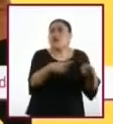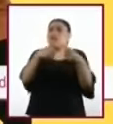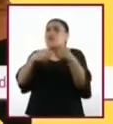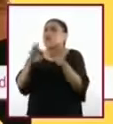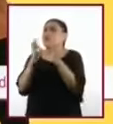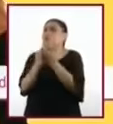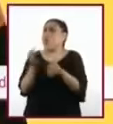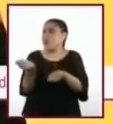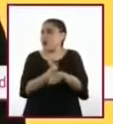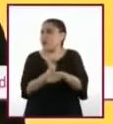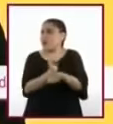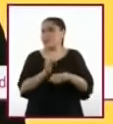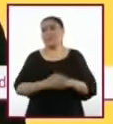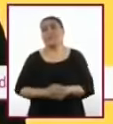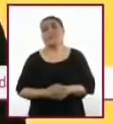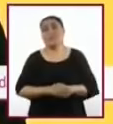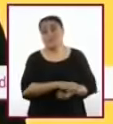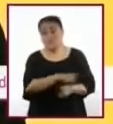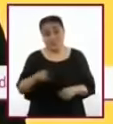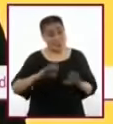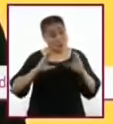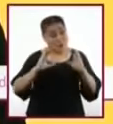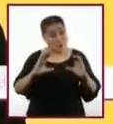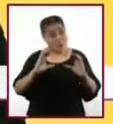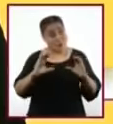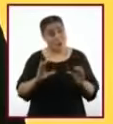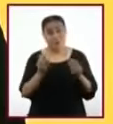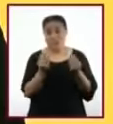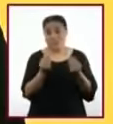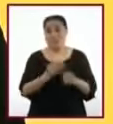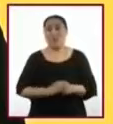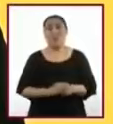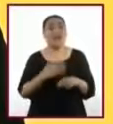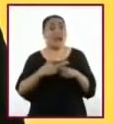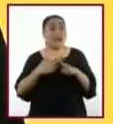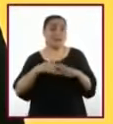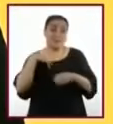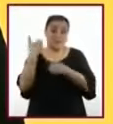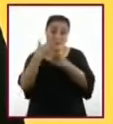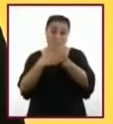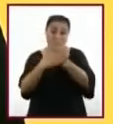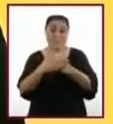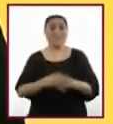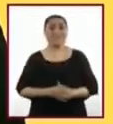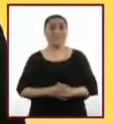artísticas. ¡Cuídense mucho! ¡Hasta la próxima!